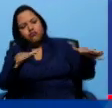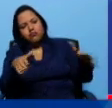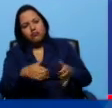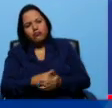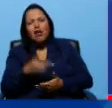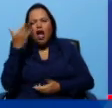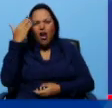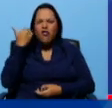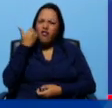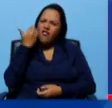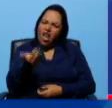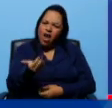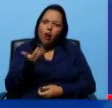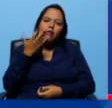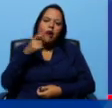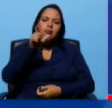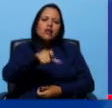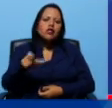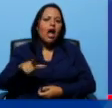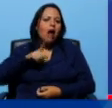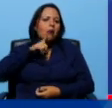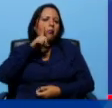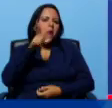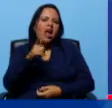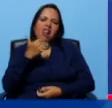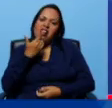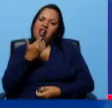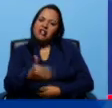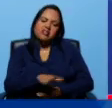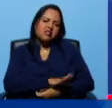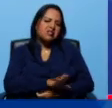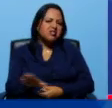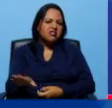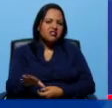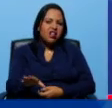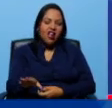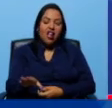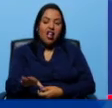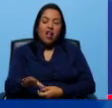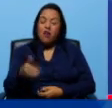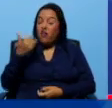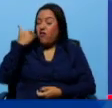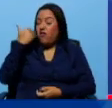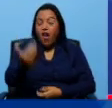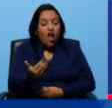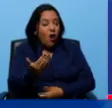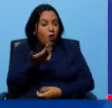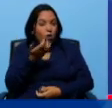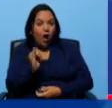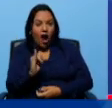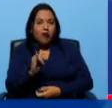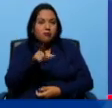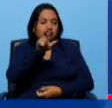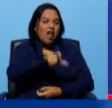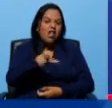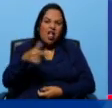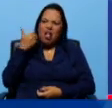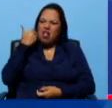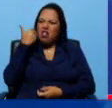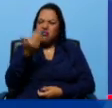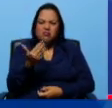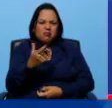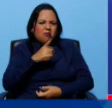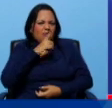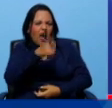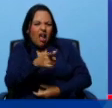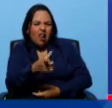fea. Una gente malagradecida, lo más feo que hay, gente malagradecida, y la